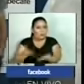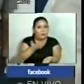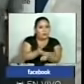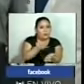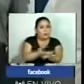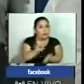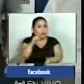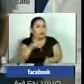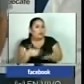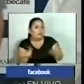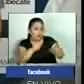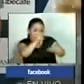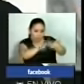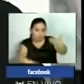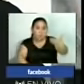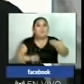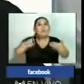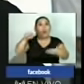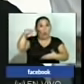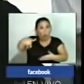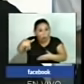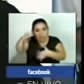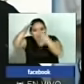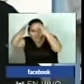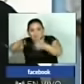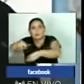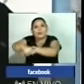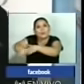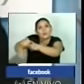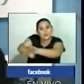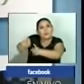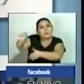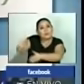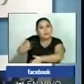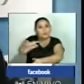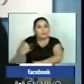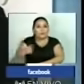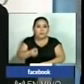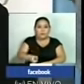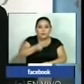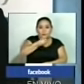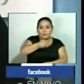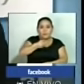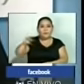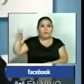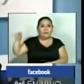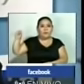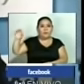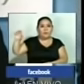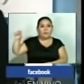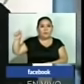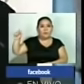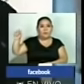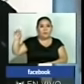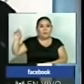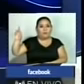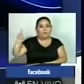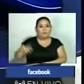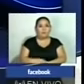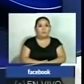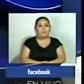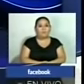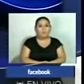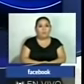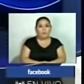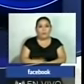que ahora pasa por la aprobación o no de la Asamblea Legislativa. Para Noticiero Hechos, Néstor Hernández.